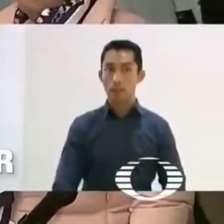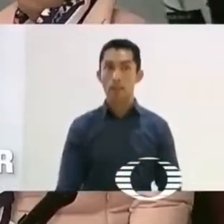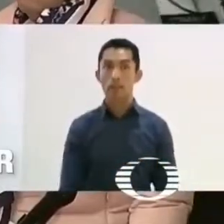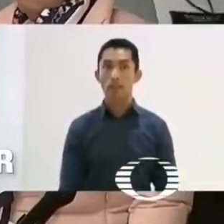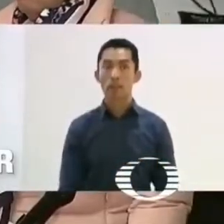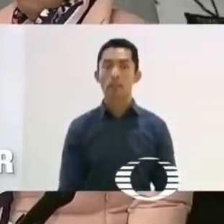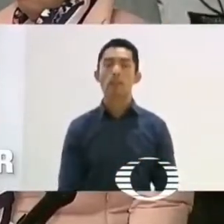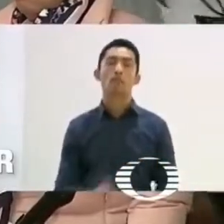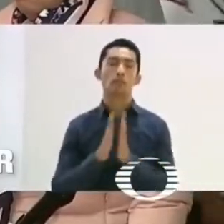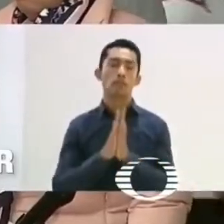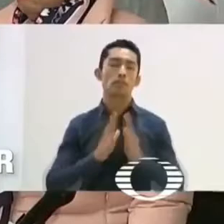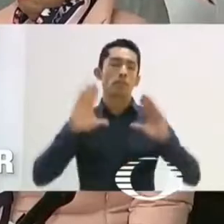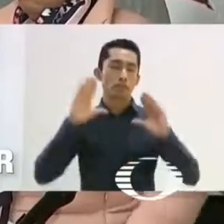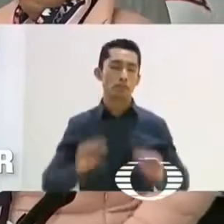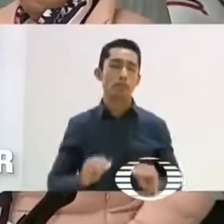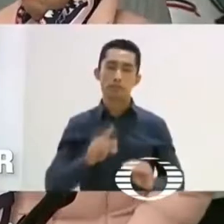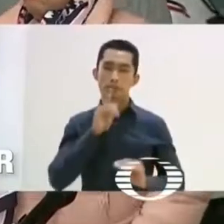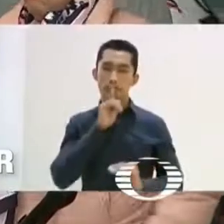Guarden silencio.